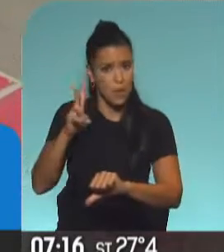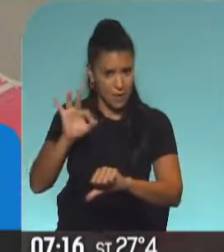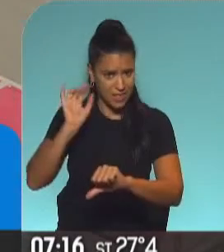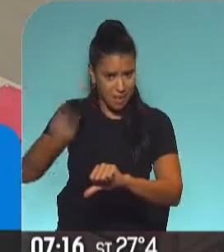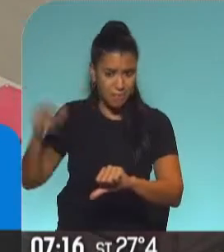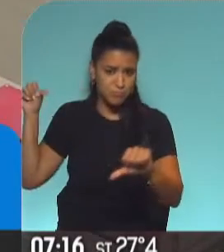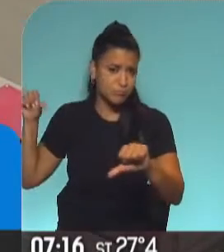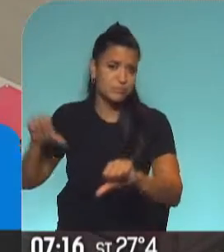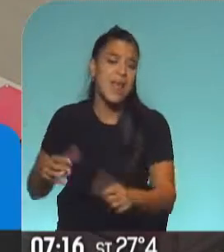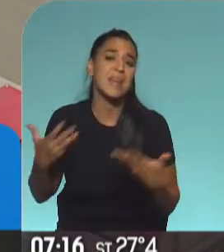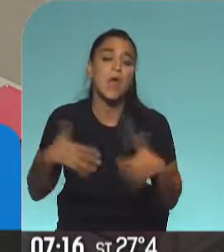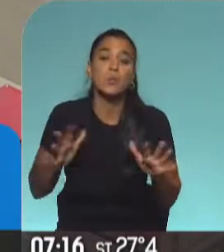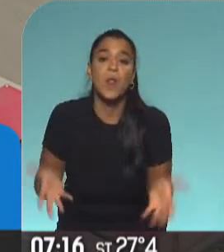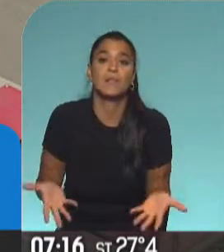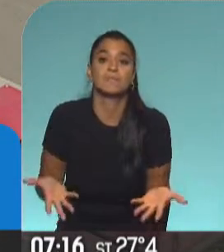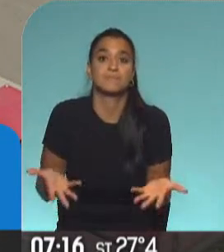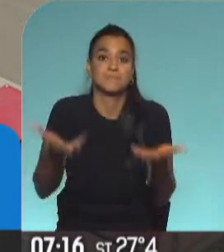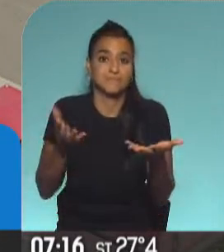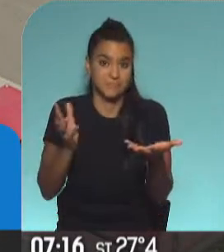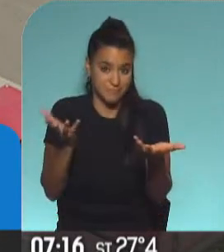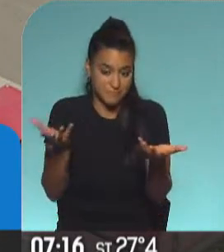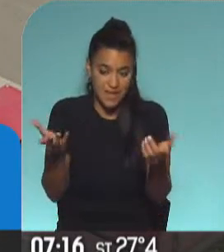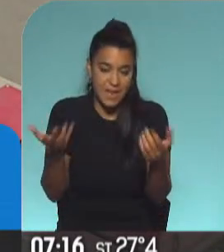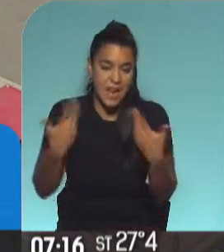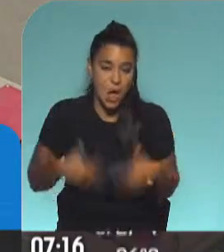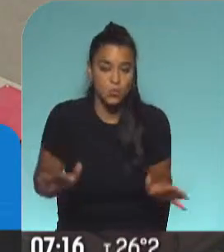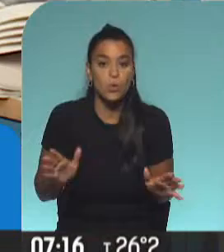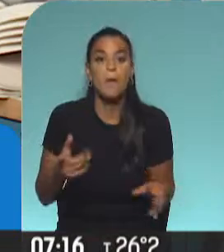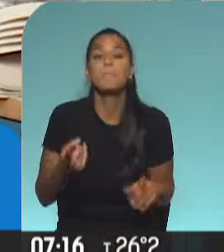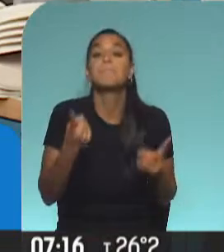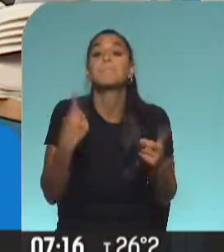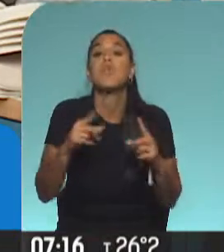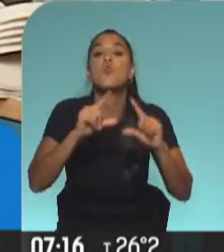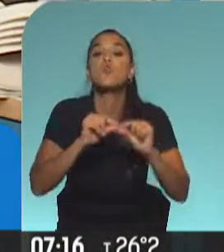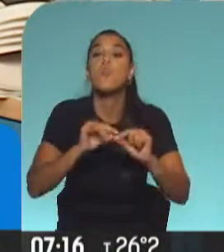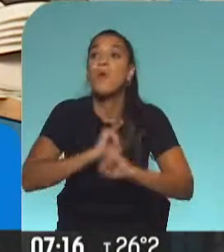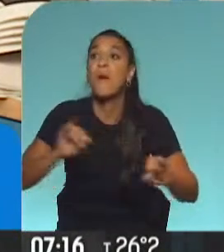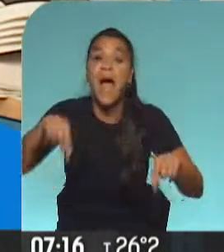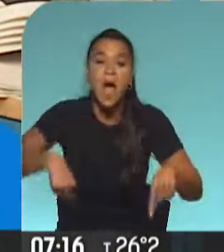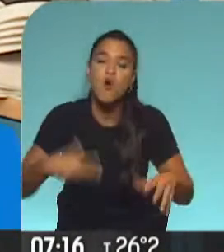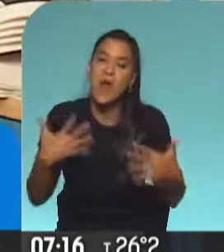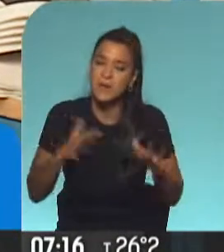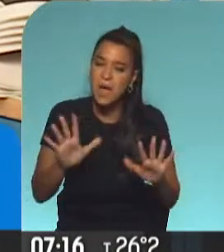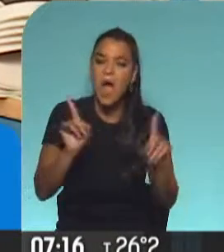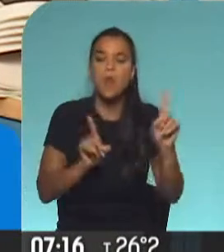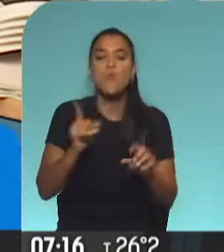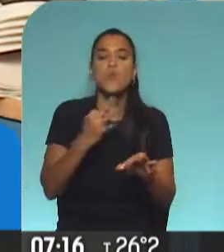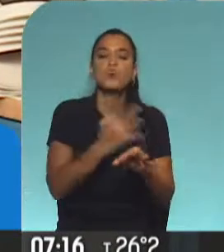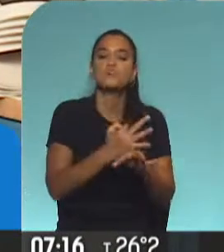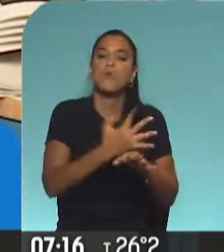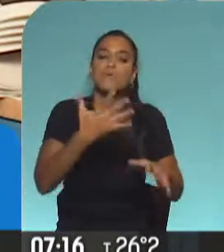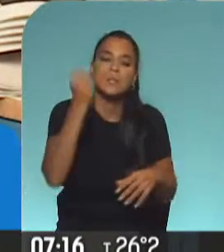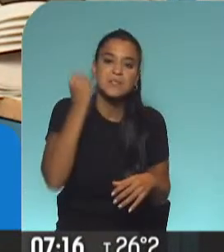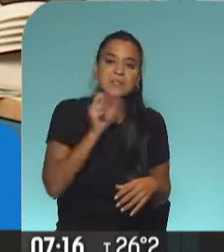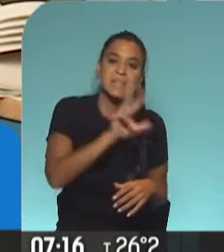cual es natural que haya un rebote. Es aventurado decir cuál es ese número. Algunos economistas hablan de entre un 3 y un